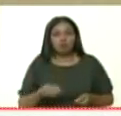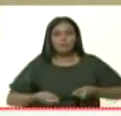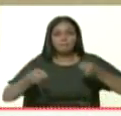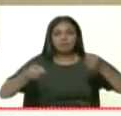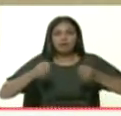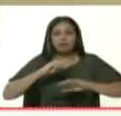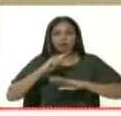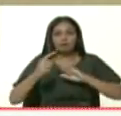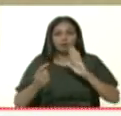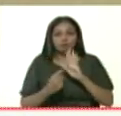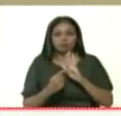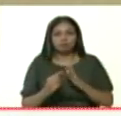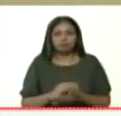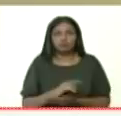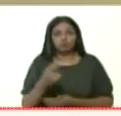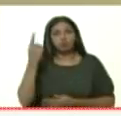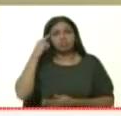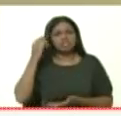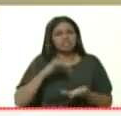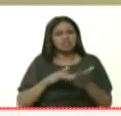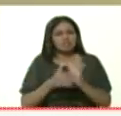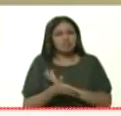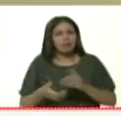completo. Ustedes saben que es un mercado.